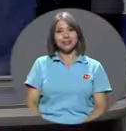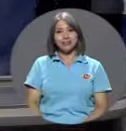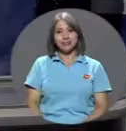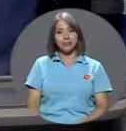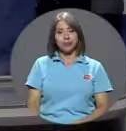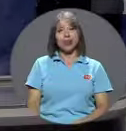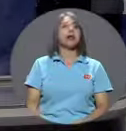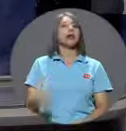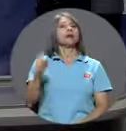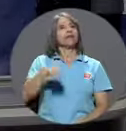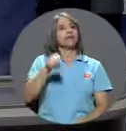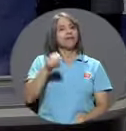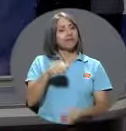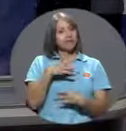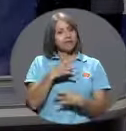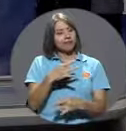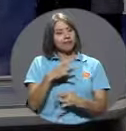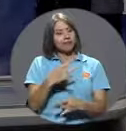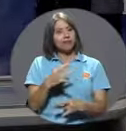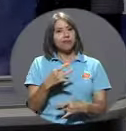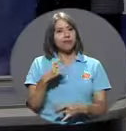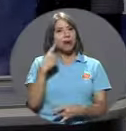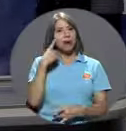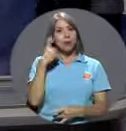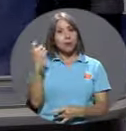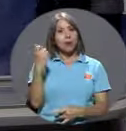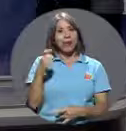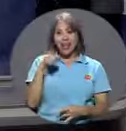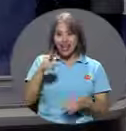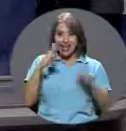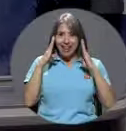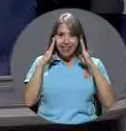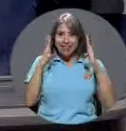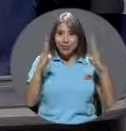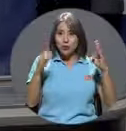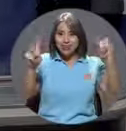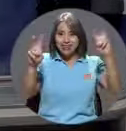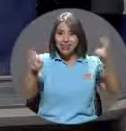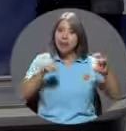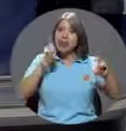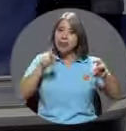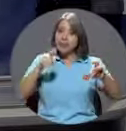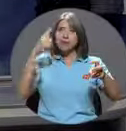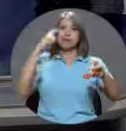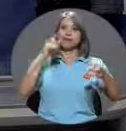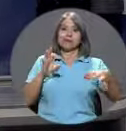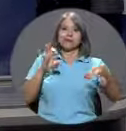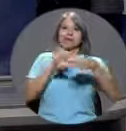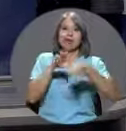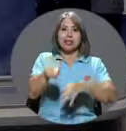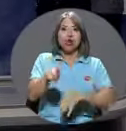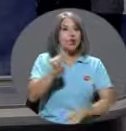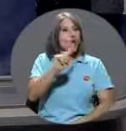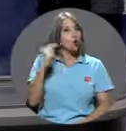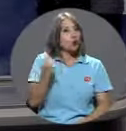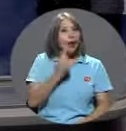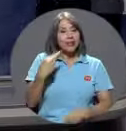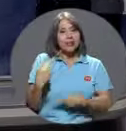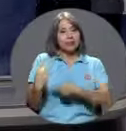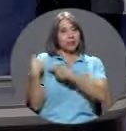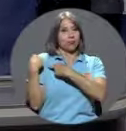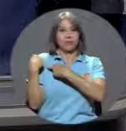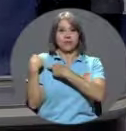podría decir yo, médica, que a veces se piensa, ¿verdad?, que... Exacto. Que está haciendo esa atención primaria.